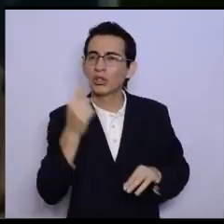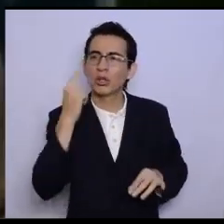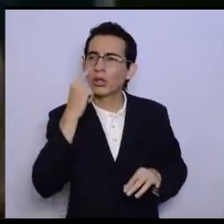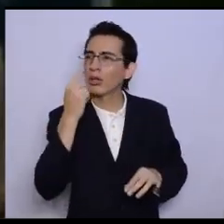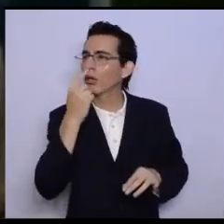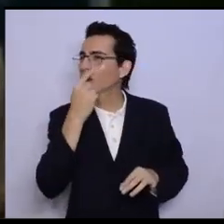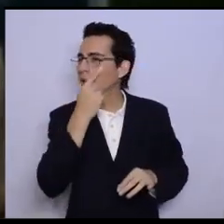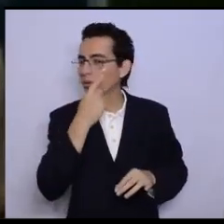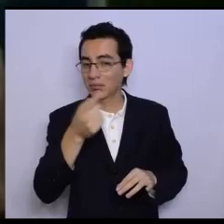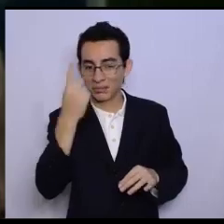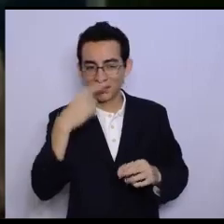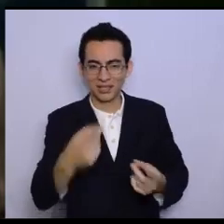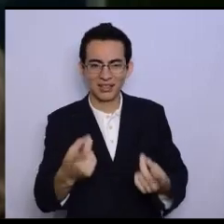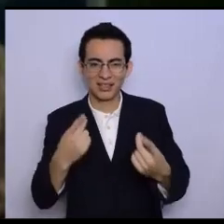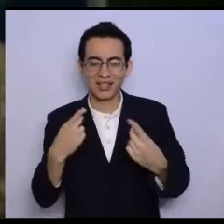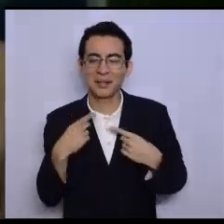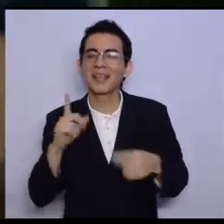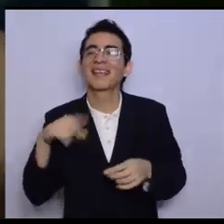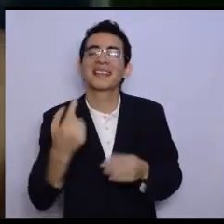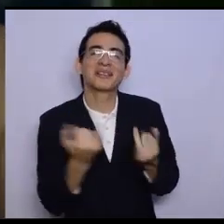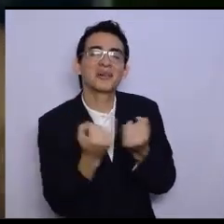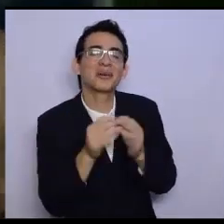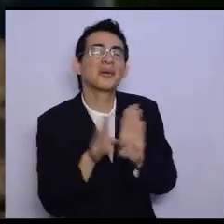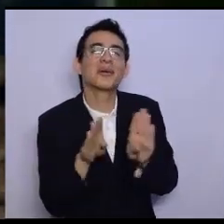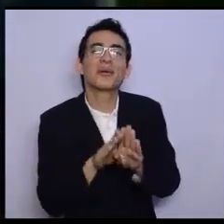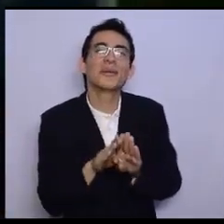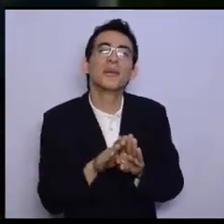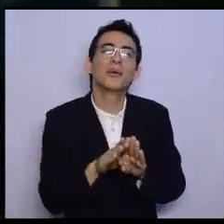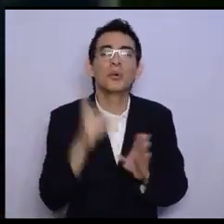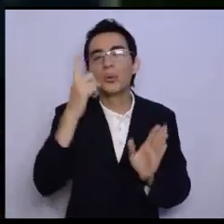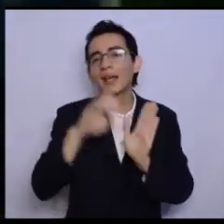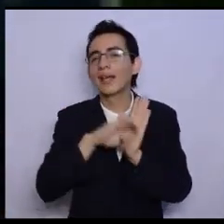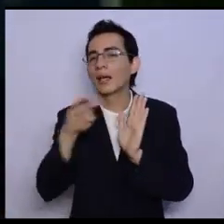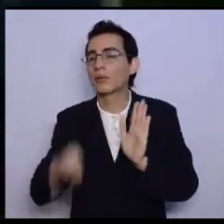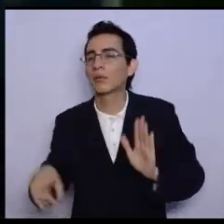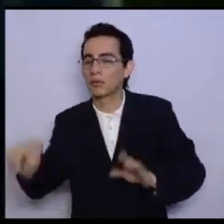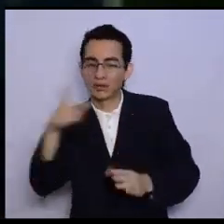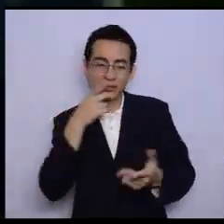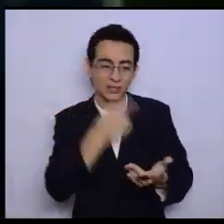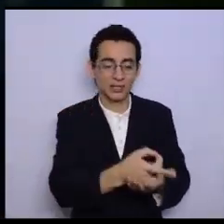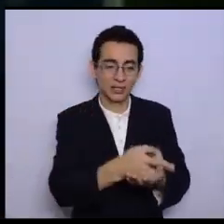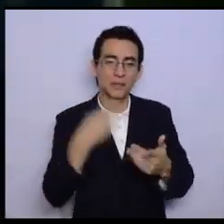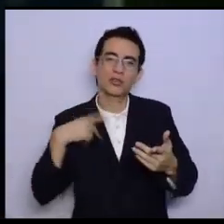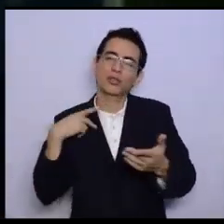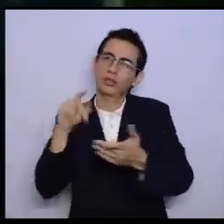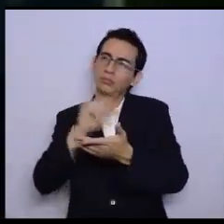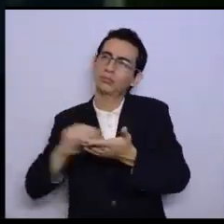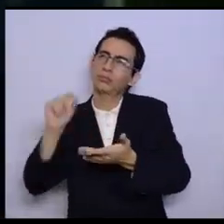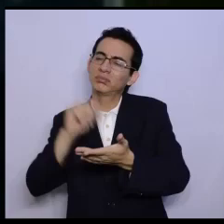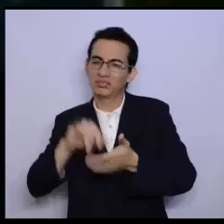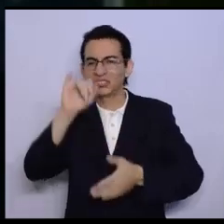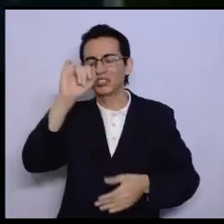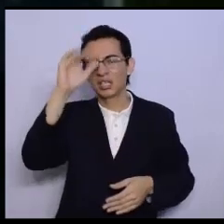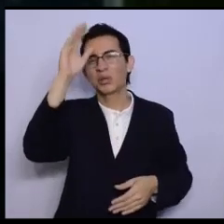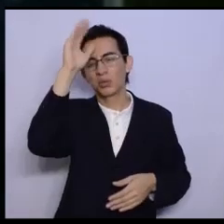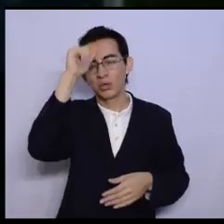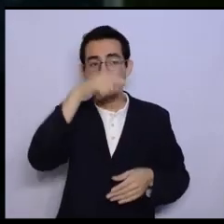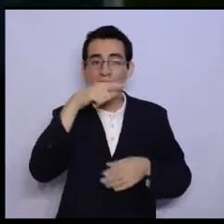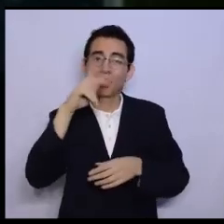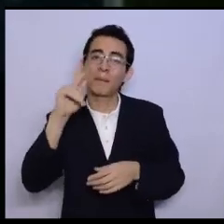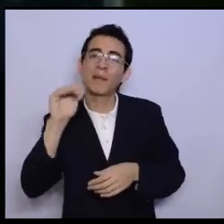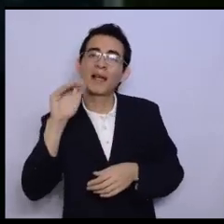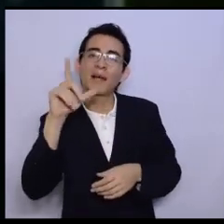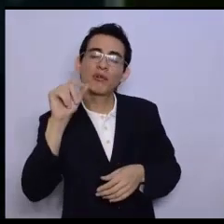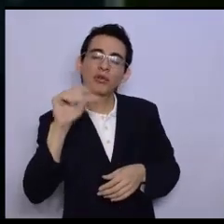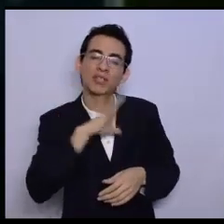para dármelos. La mayoría de los comentaristas bíblicos están de acuerdo en que Pablo padecía